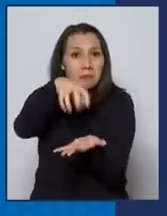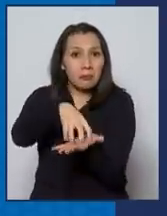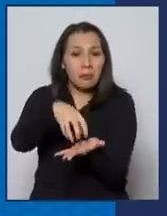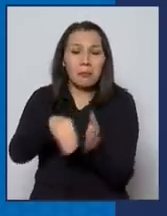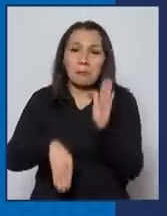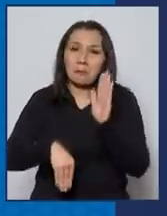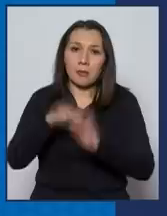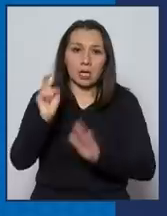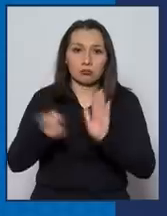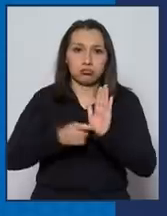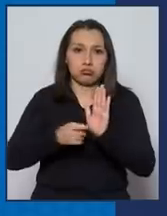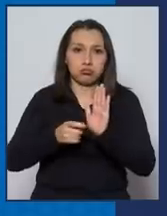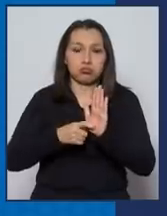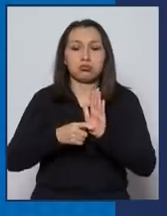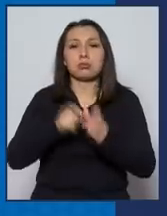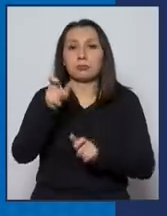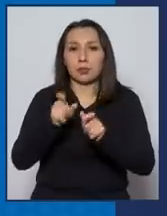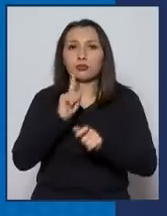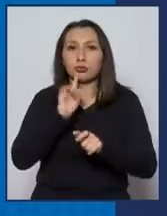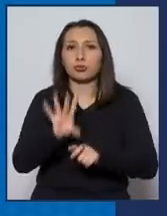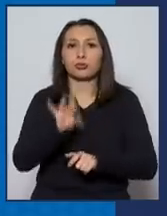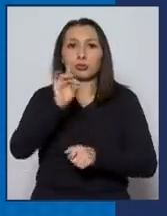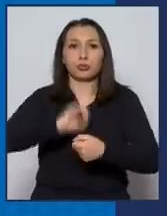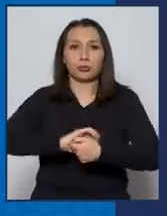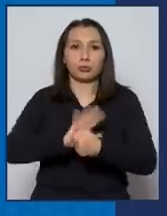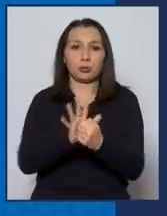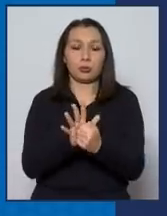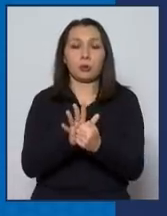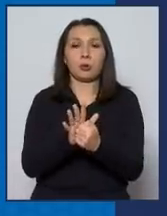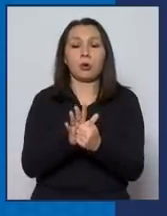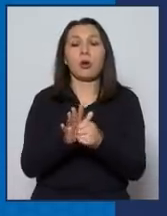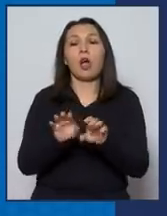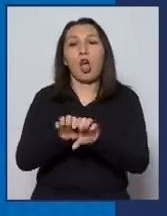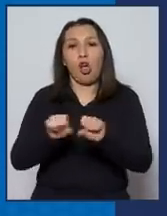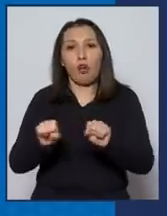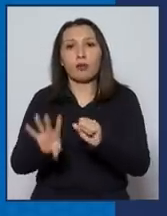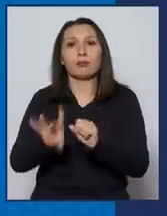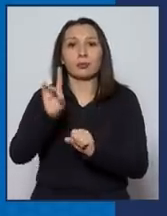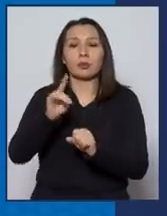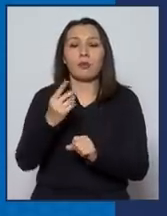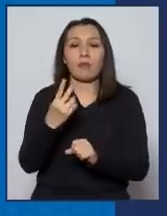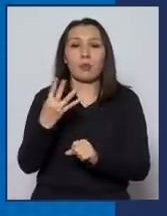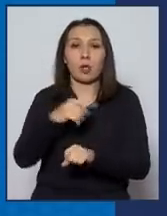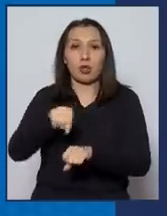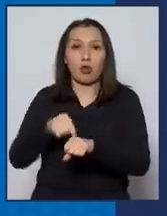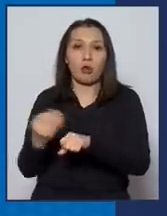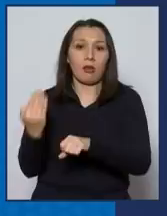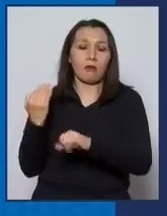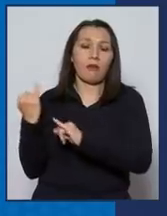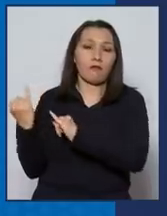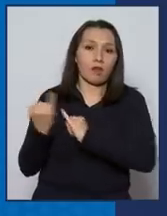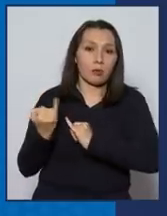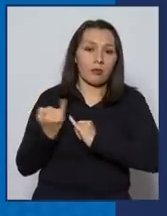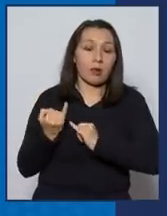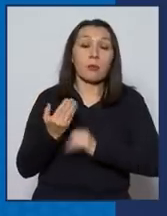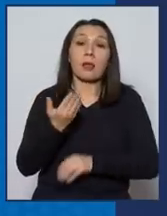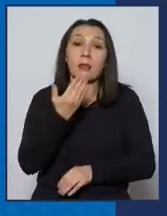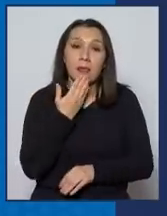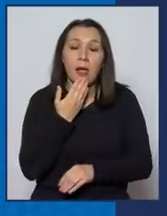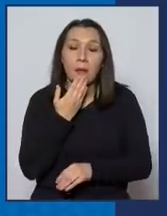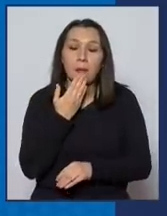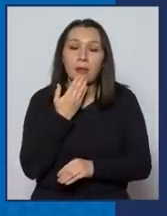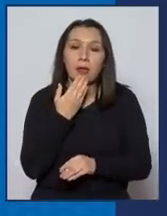el mayor número de casos confirmados que se han confirmado en las últimas 24 horas. También